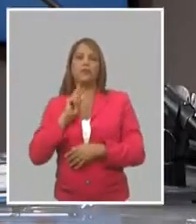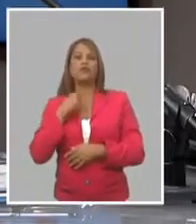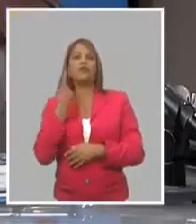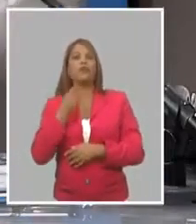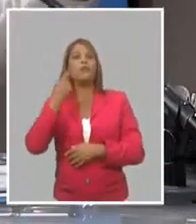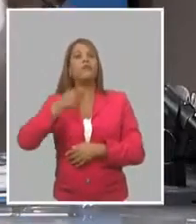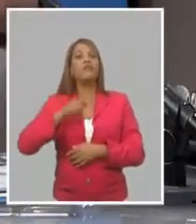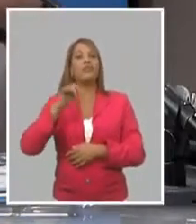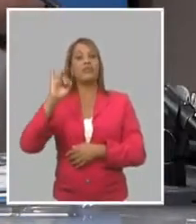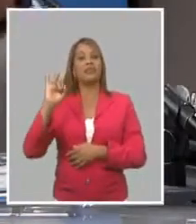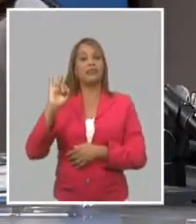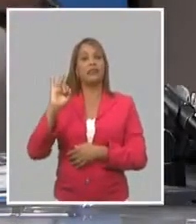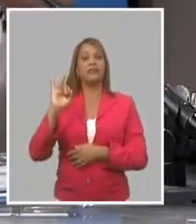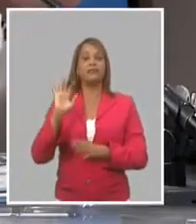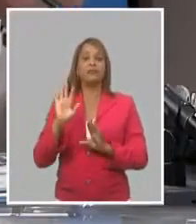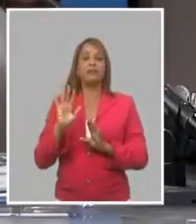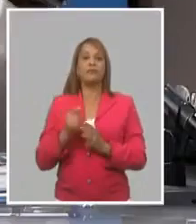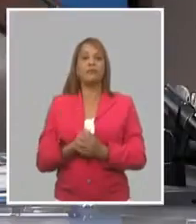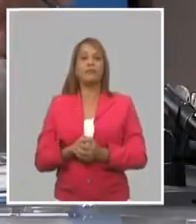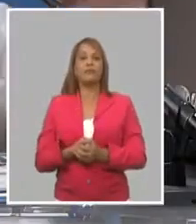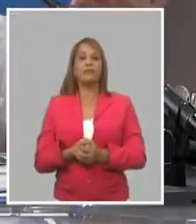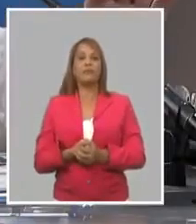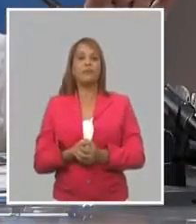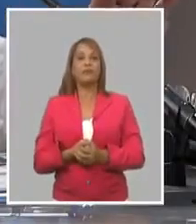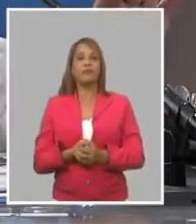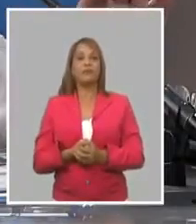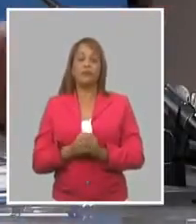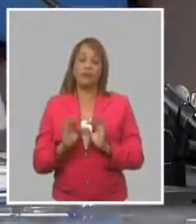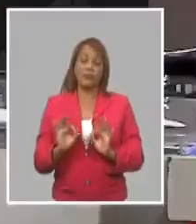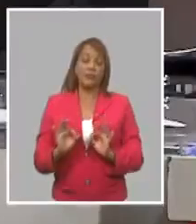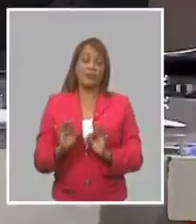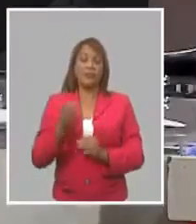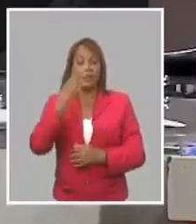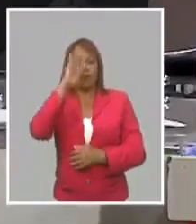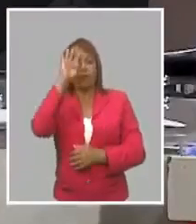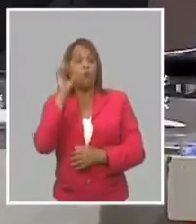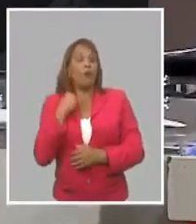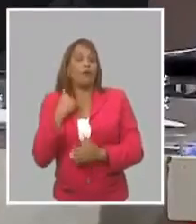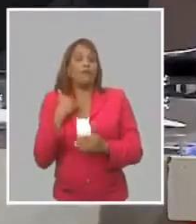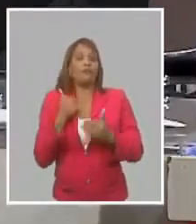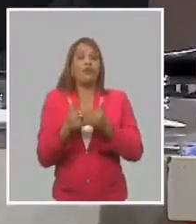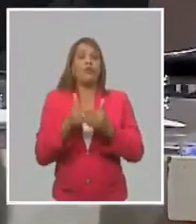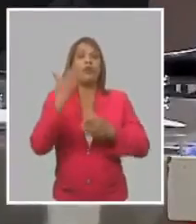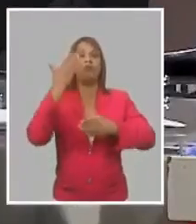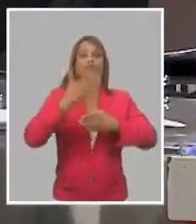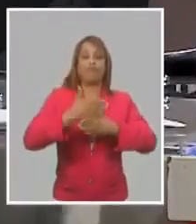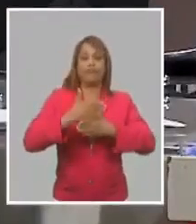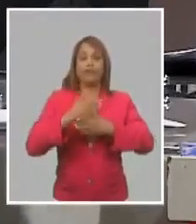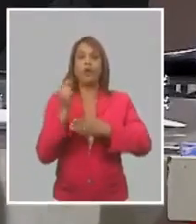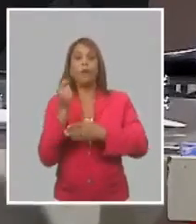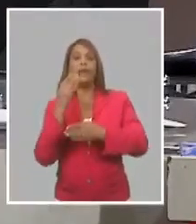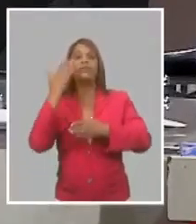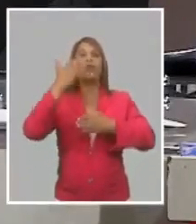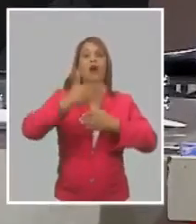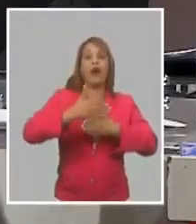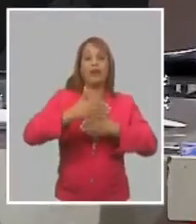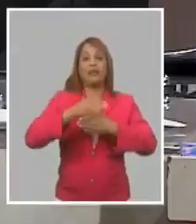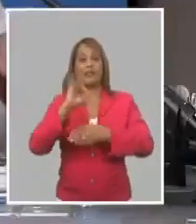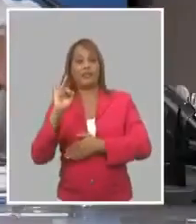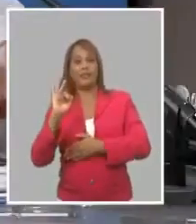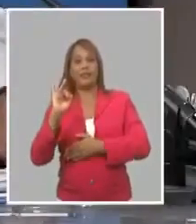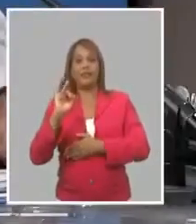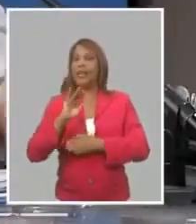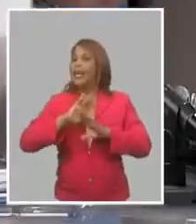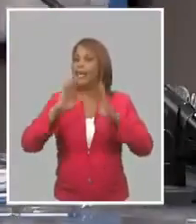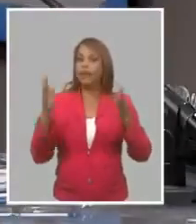7. En Cuba tenemos un problema que tú le pones hasta se convierte en hasta. ¿Quieres hacerlo hasta ahí mismo? Hasta, tú dices, los precios pueden subir hasta 7 veces y todos los